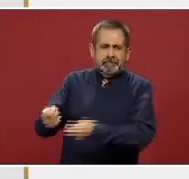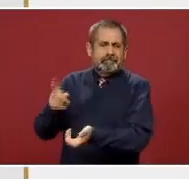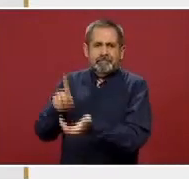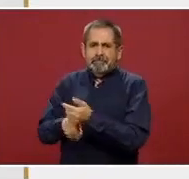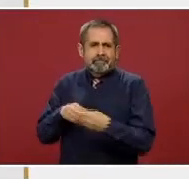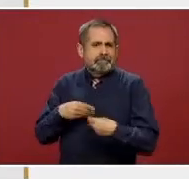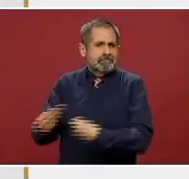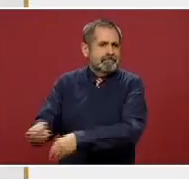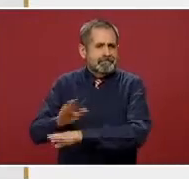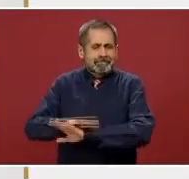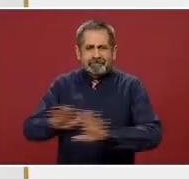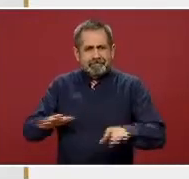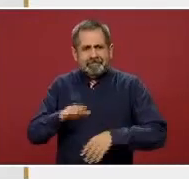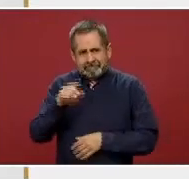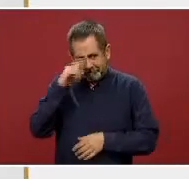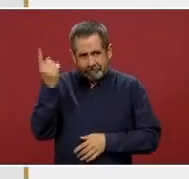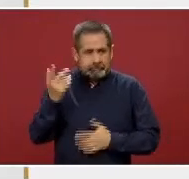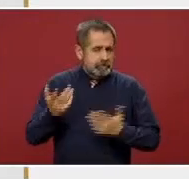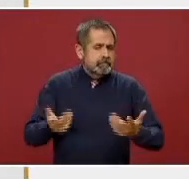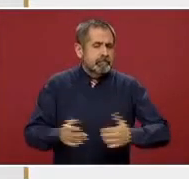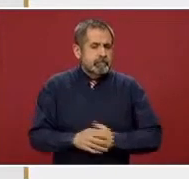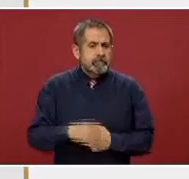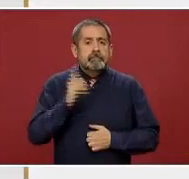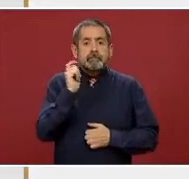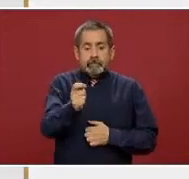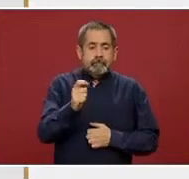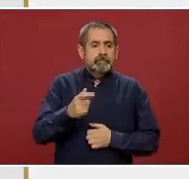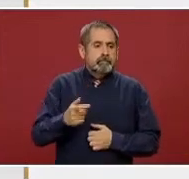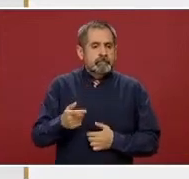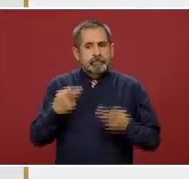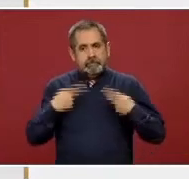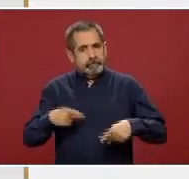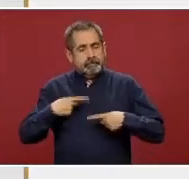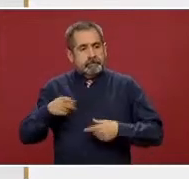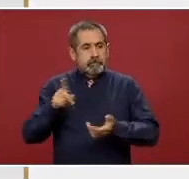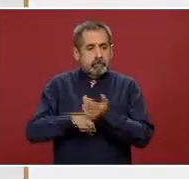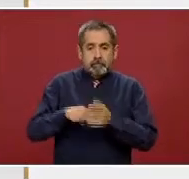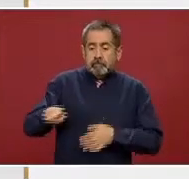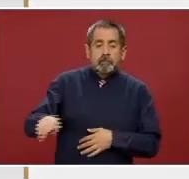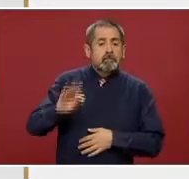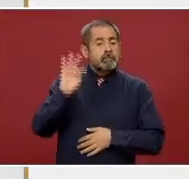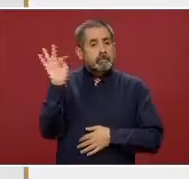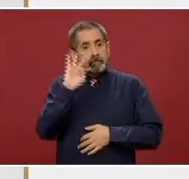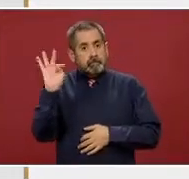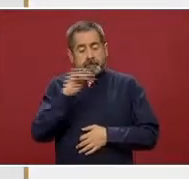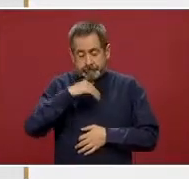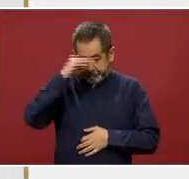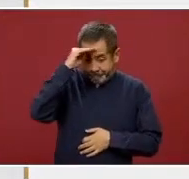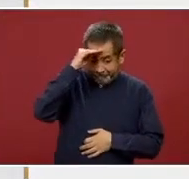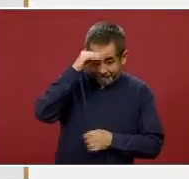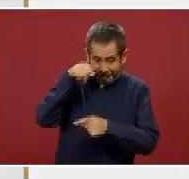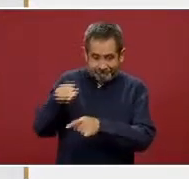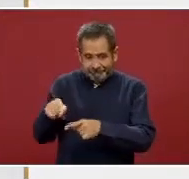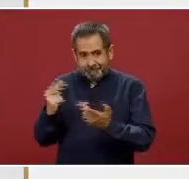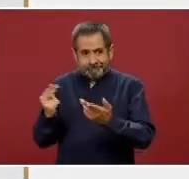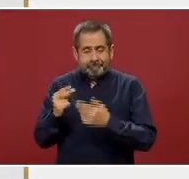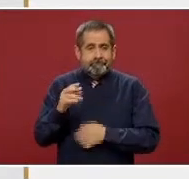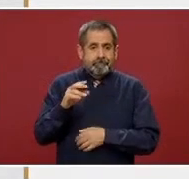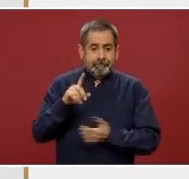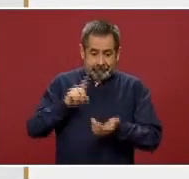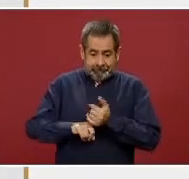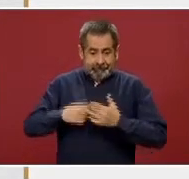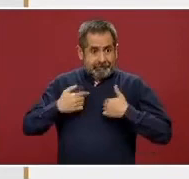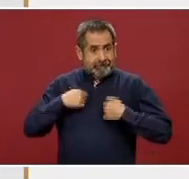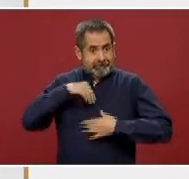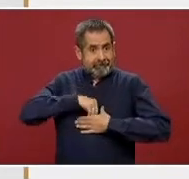el trabajo. Entonces, lo que queremos es que las personas que posiblemente tengan un COVID,